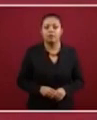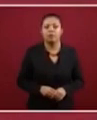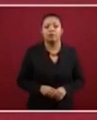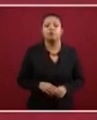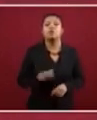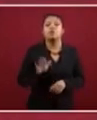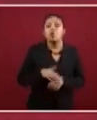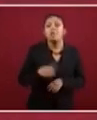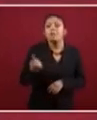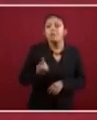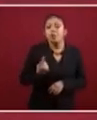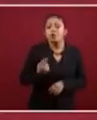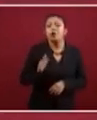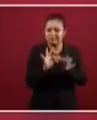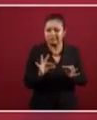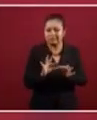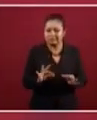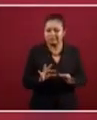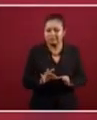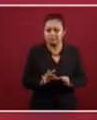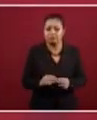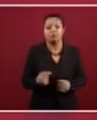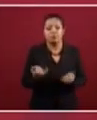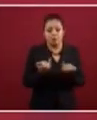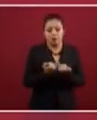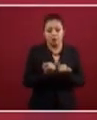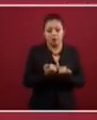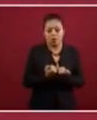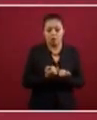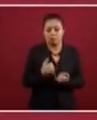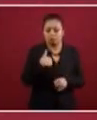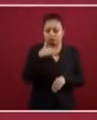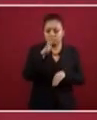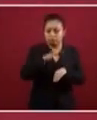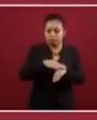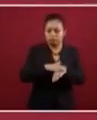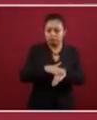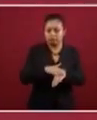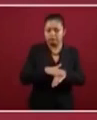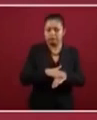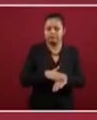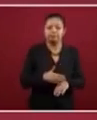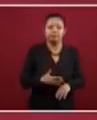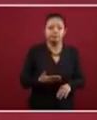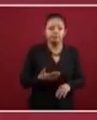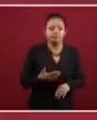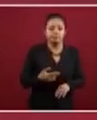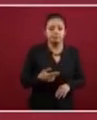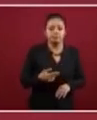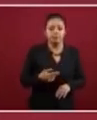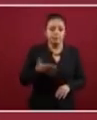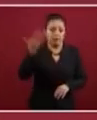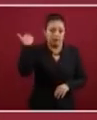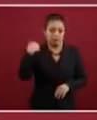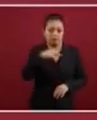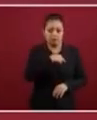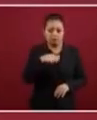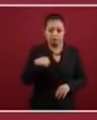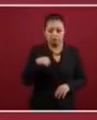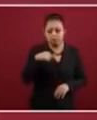a pesar de que ya cuentan con este documento que oficializa que deben de recibir un apoyo por 38,000 pesos, el cual, de todas formas,